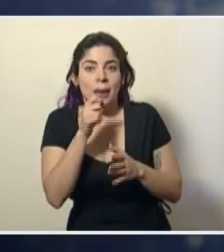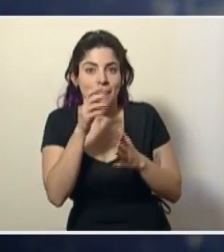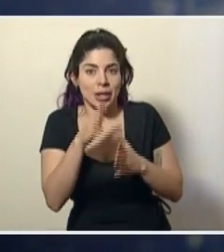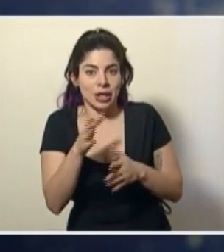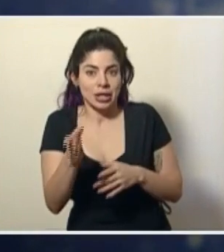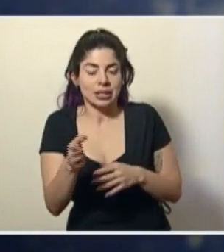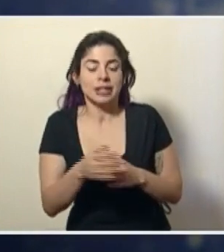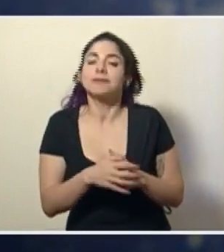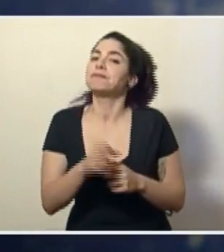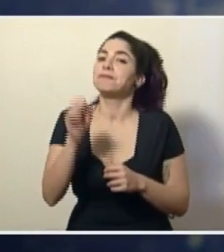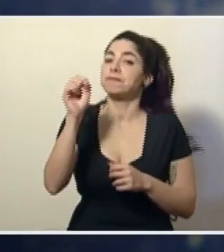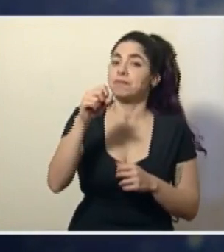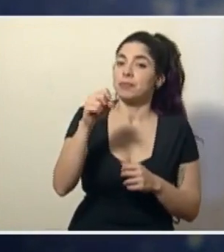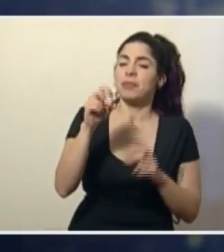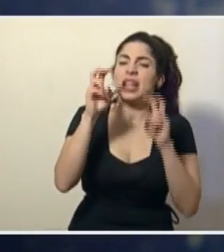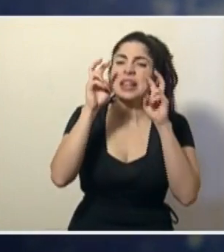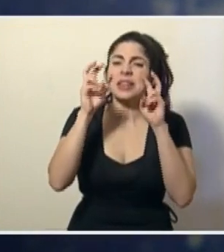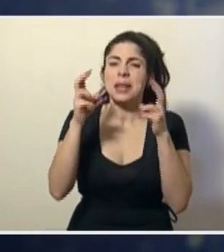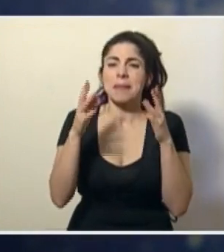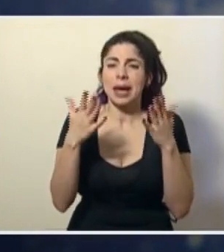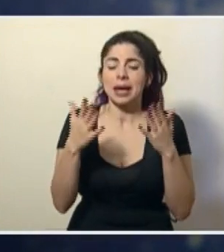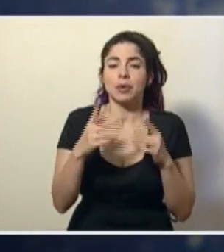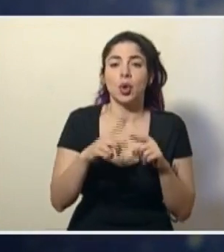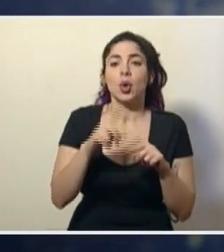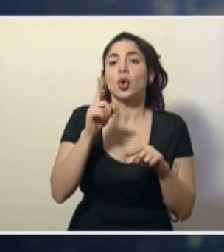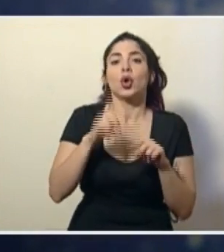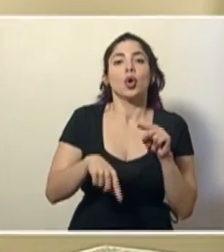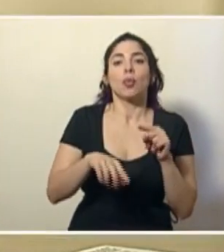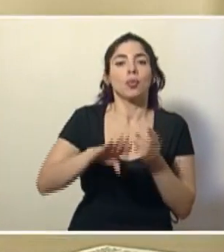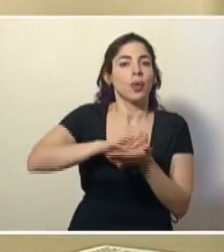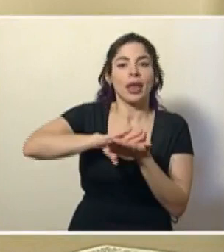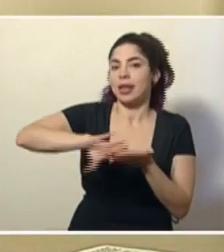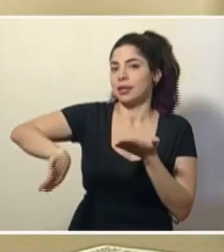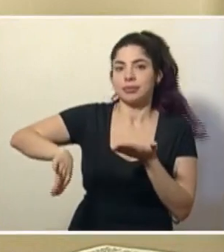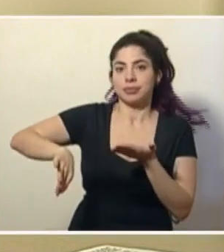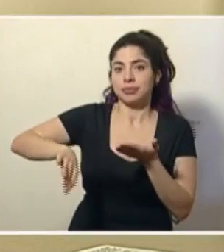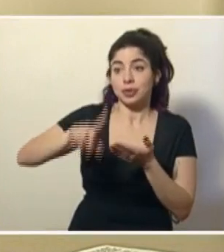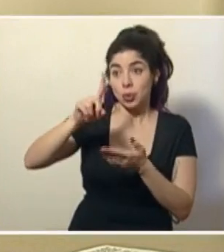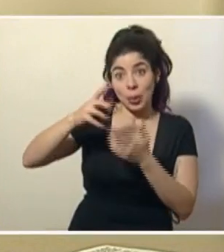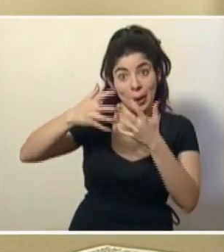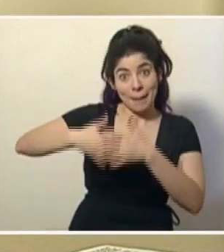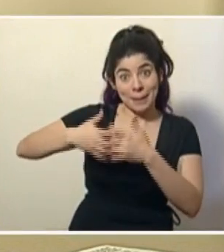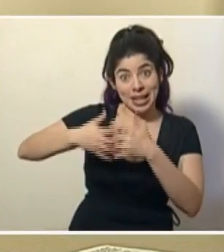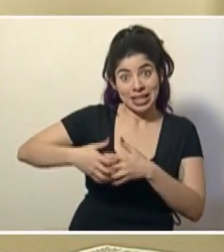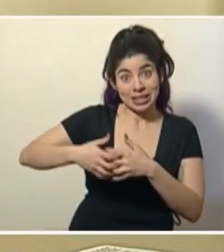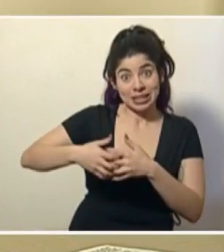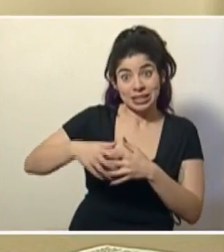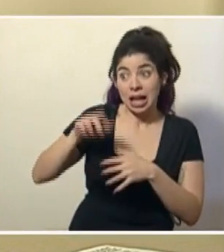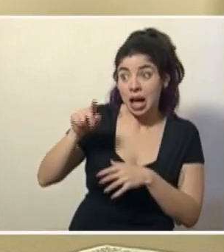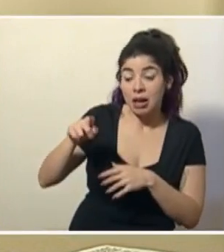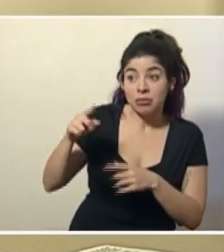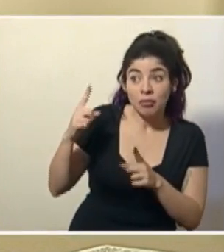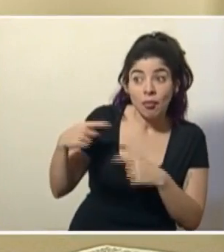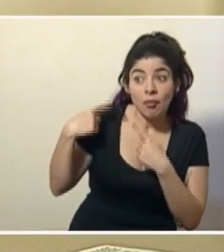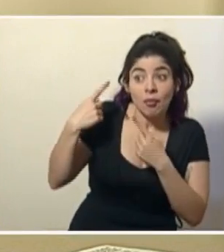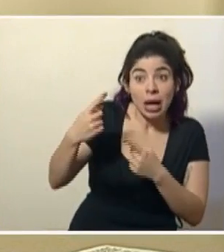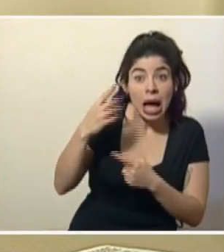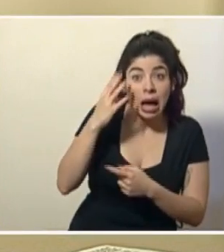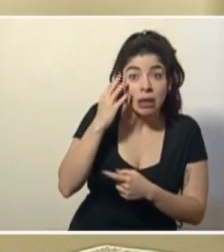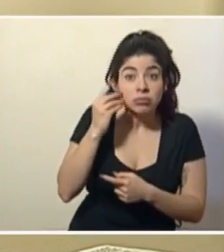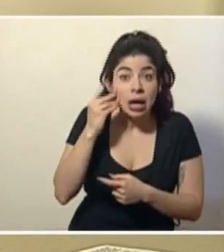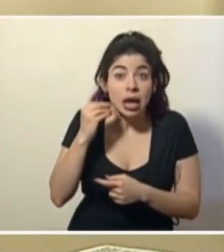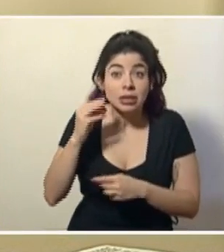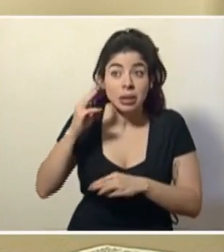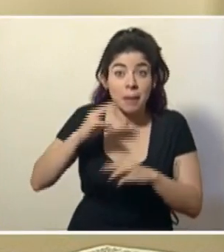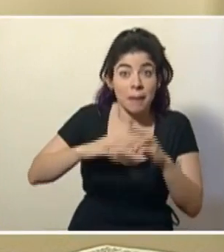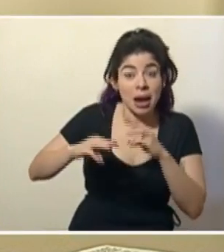periodista. Sí, el tema es que no se puede excluir a una empresa por no tener una trayectoria en